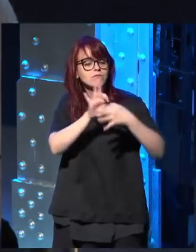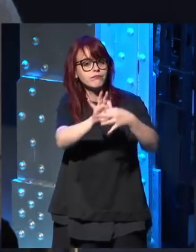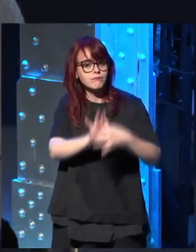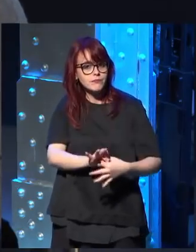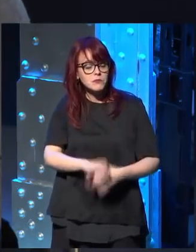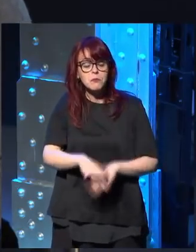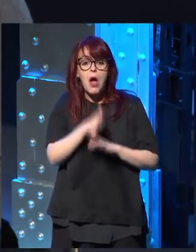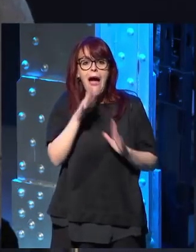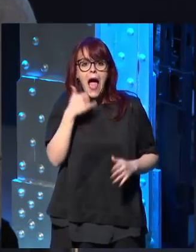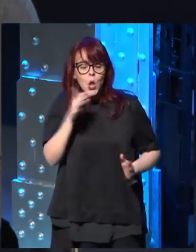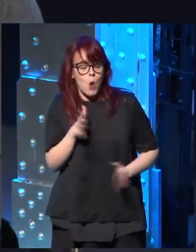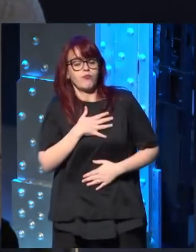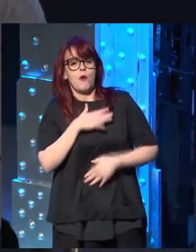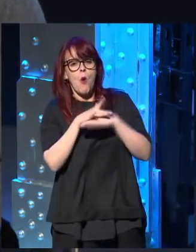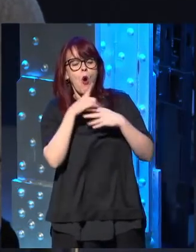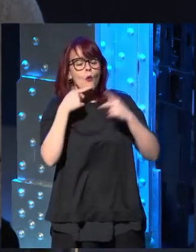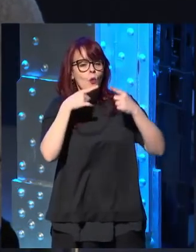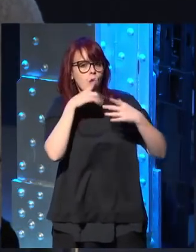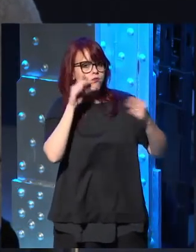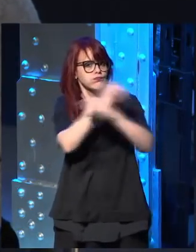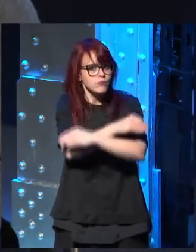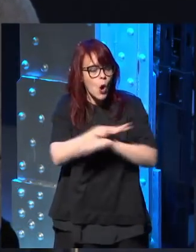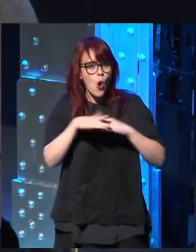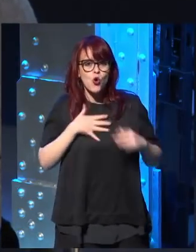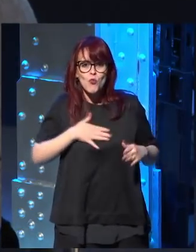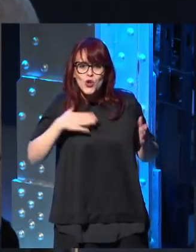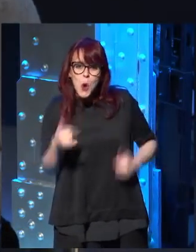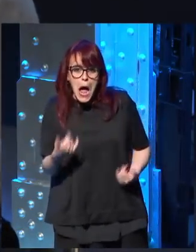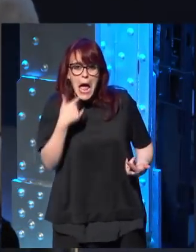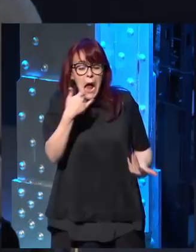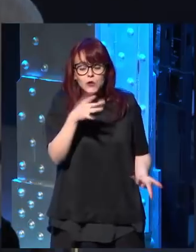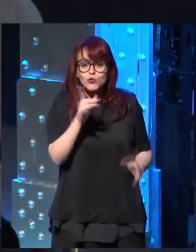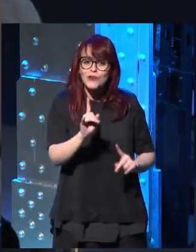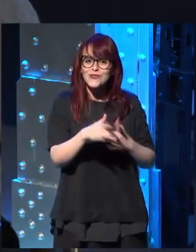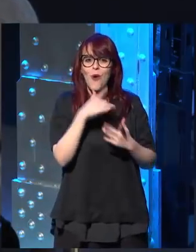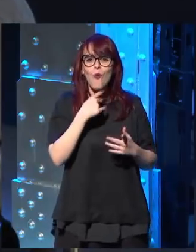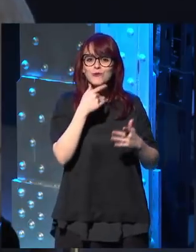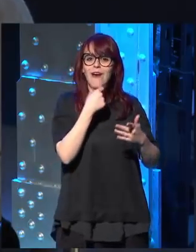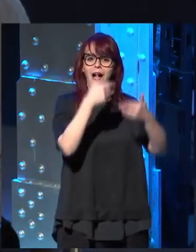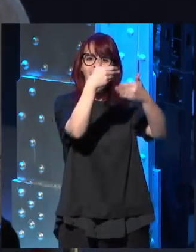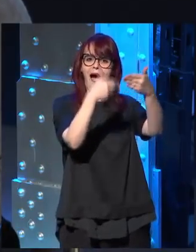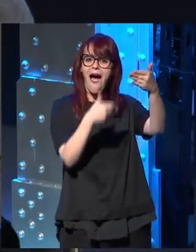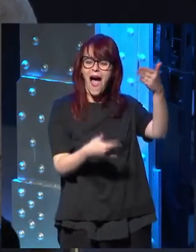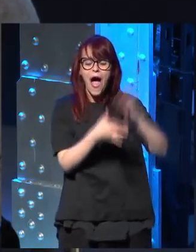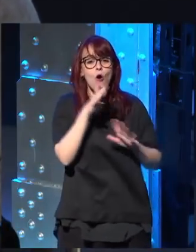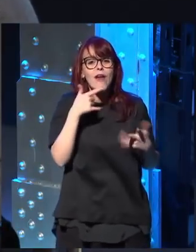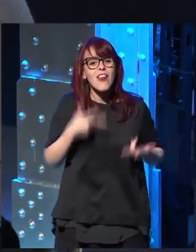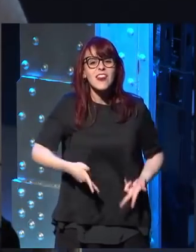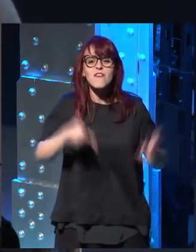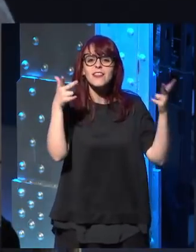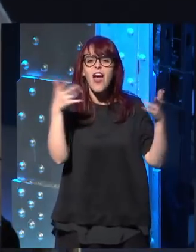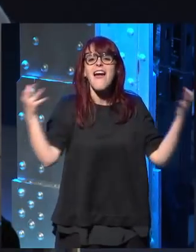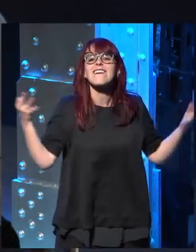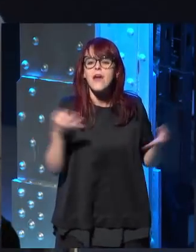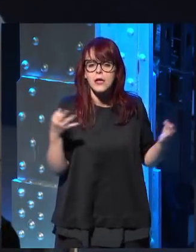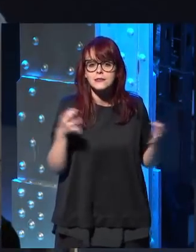ninguna sorpresa, no puedes leer algo que te parezca ligeramente incómodo. Entonces el gran reino de la libertad se ha convertido en el gran reino de los